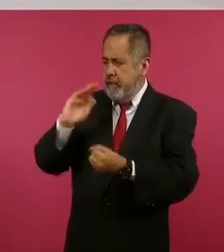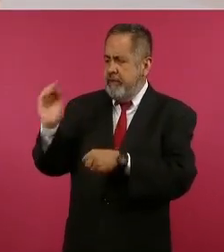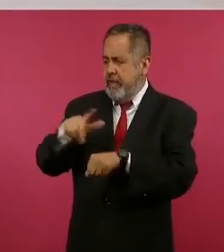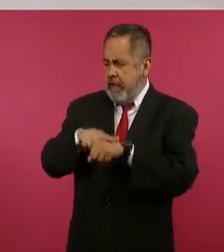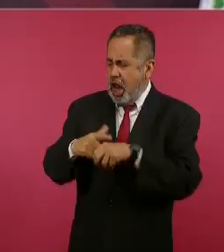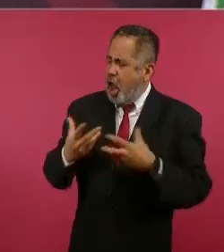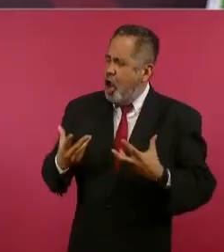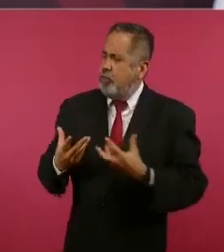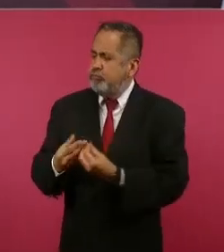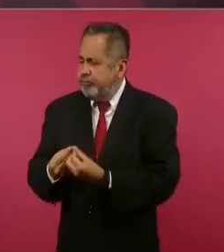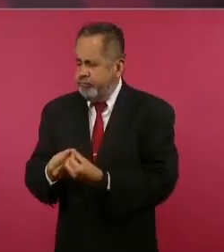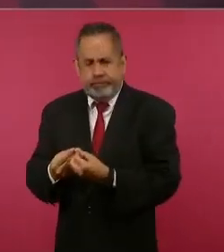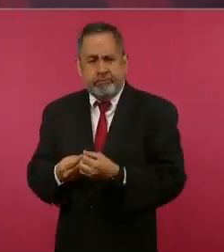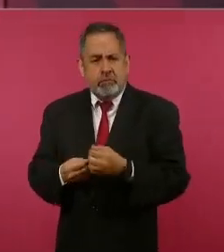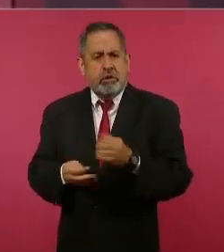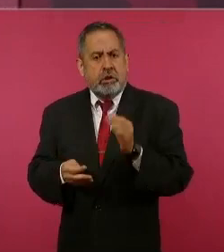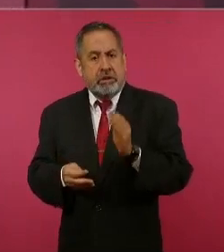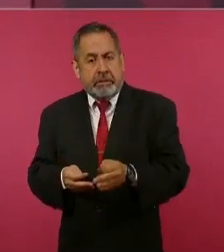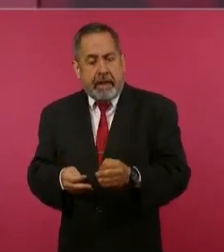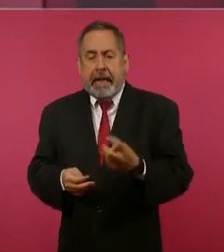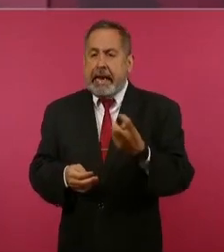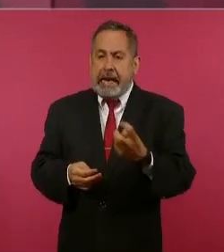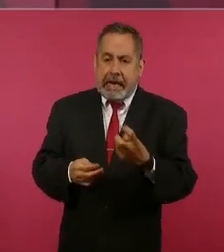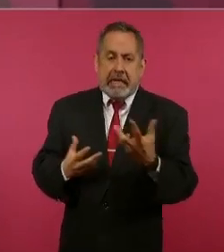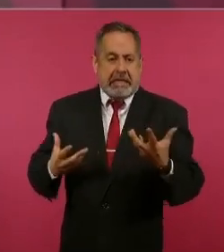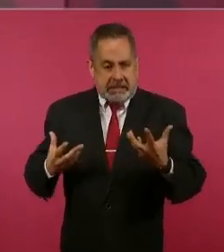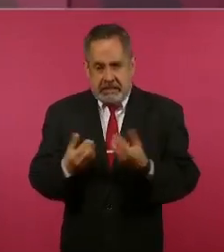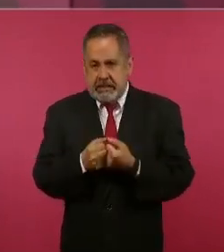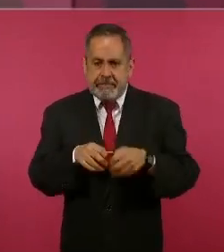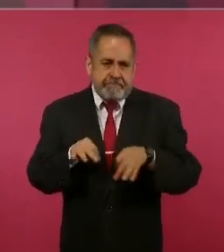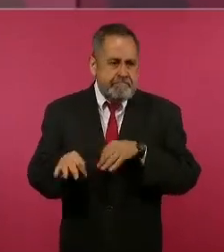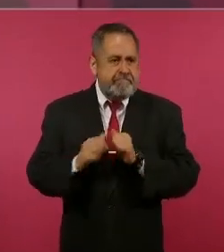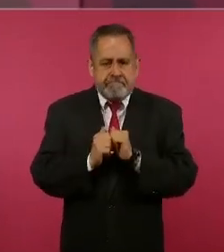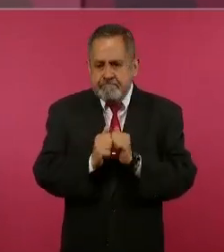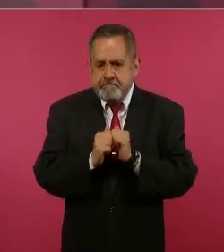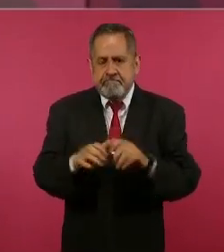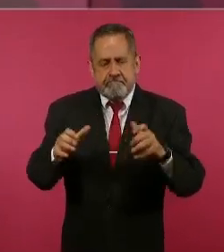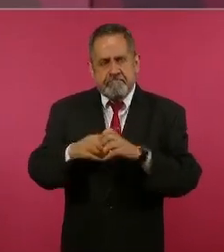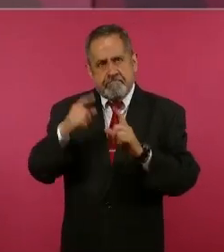Aceptaron que trabajemos juntos con ese